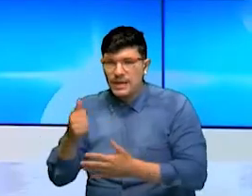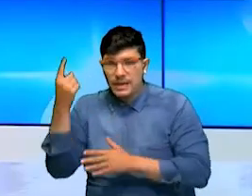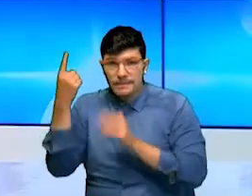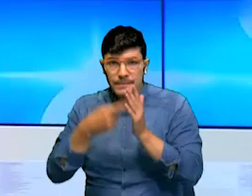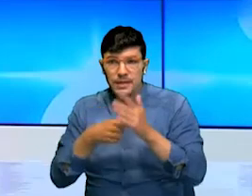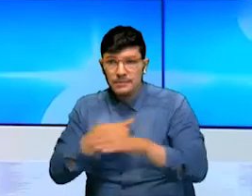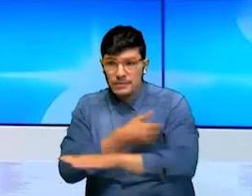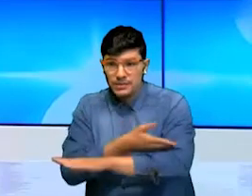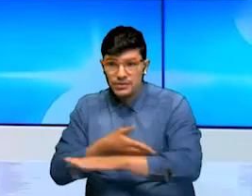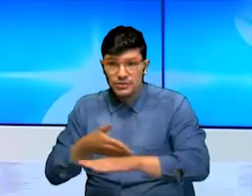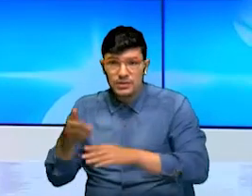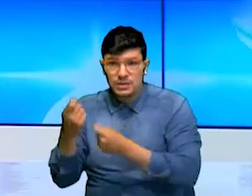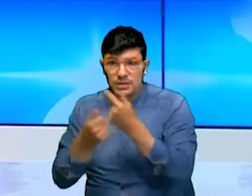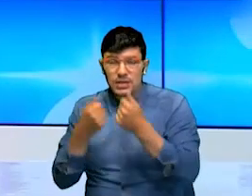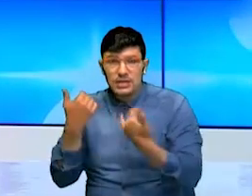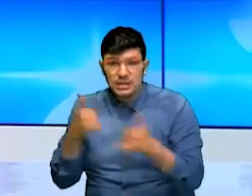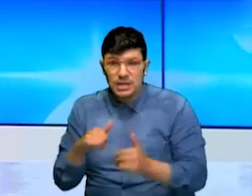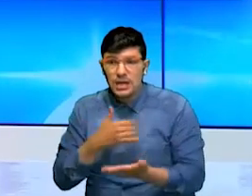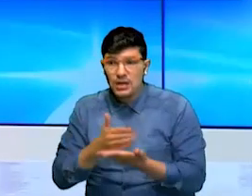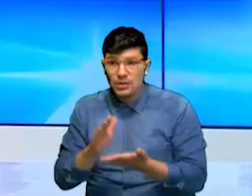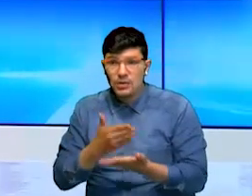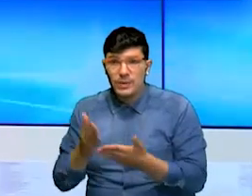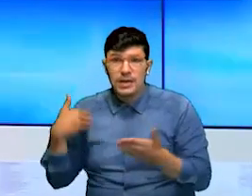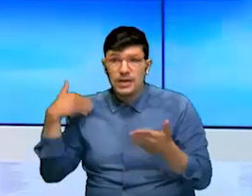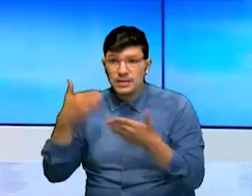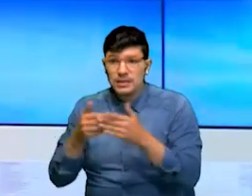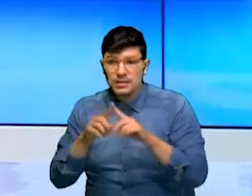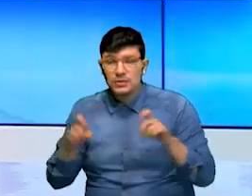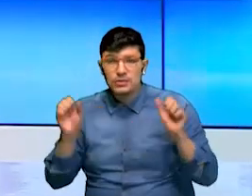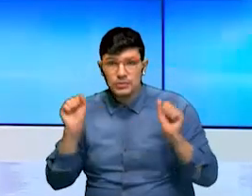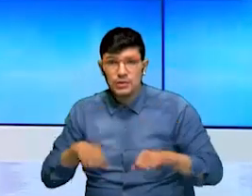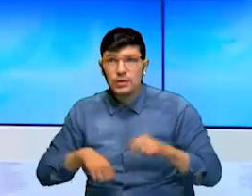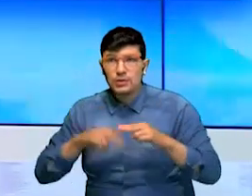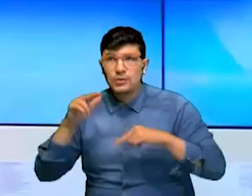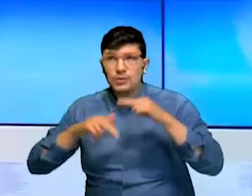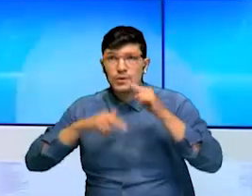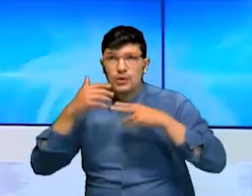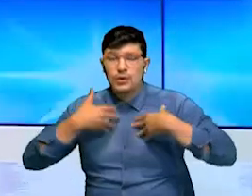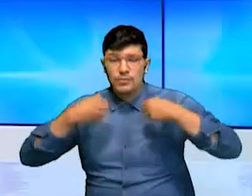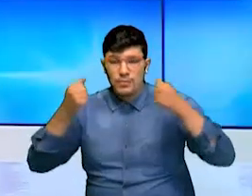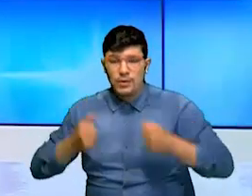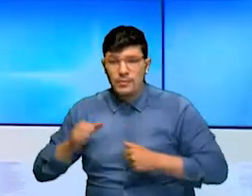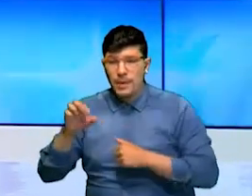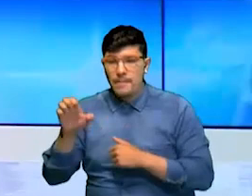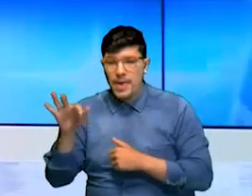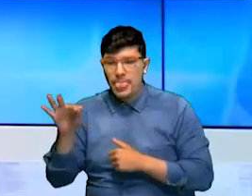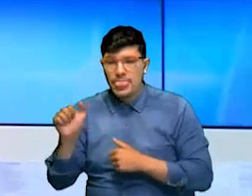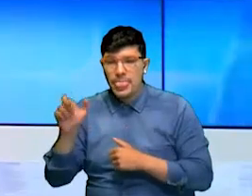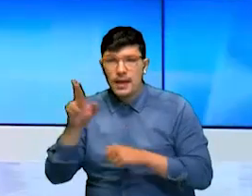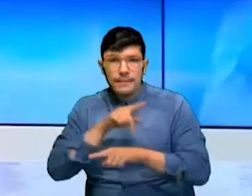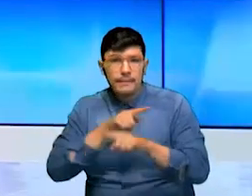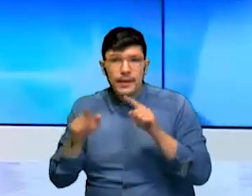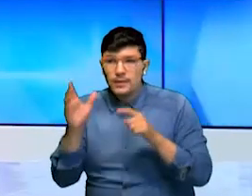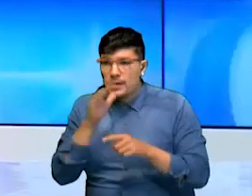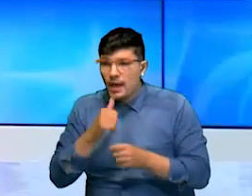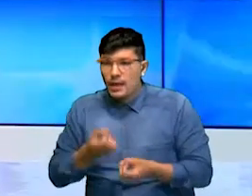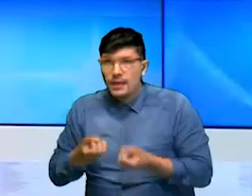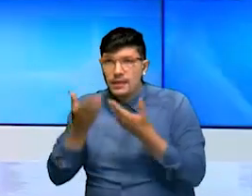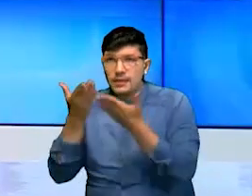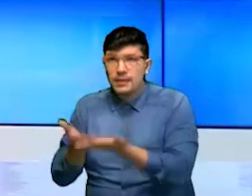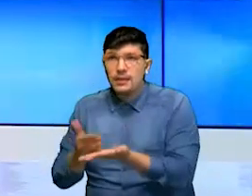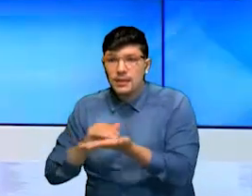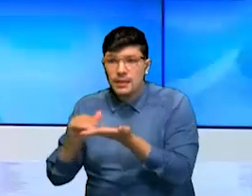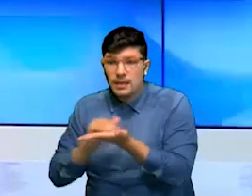millones de pesos y compraron hasta los elementos para construir su propia a petar pero nada que les felicité